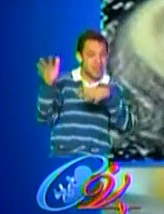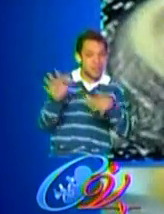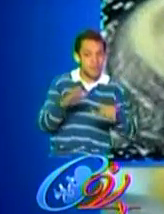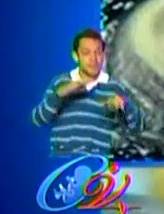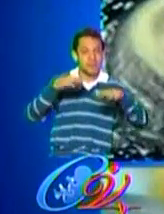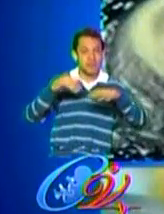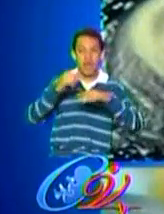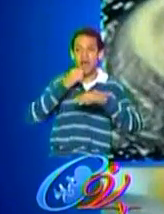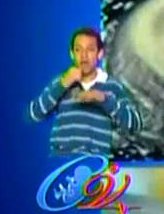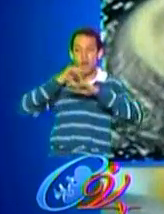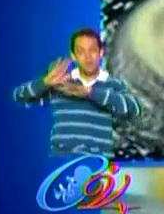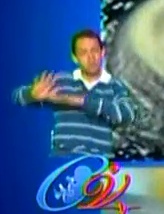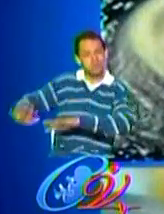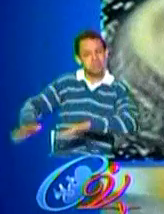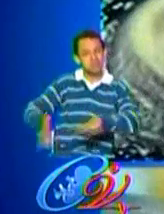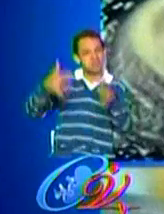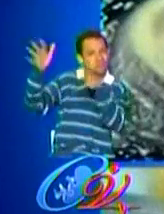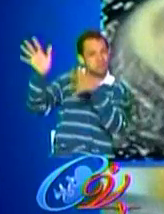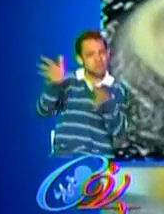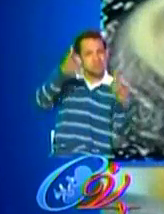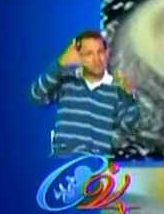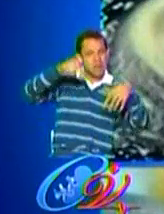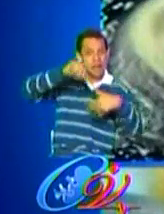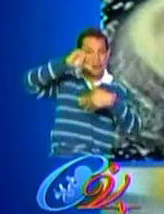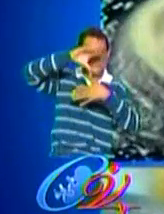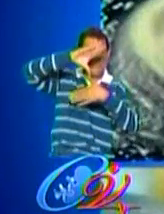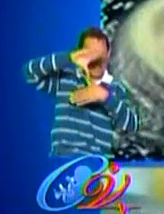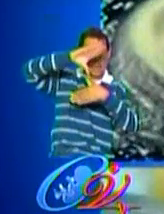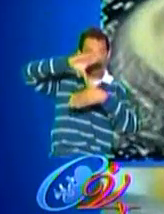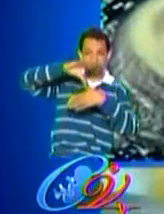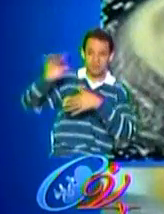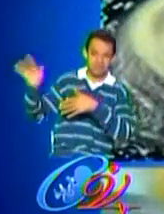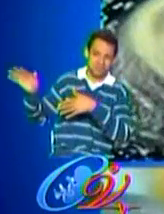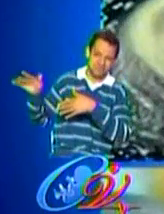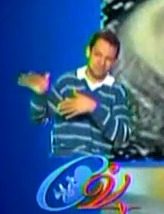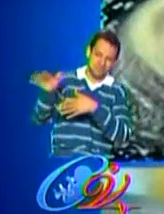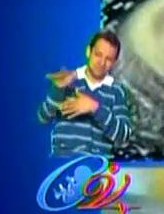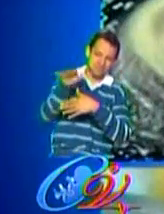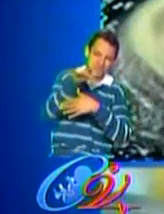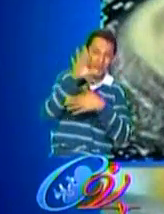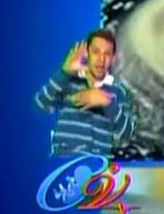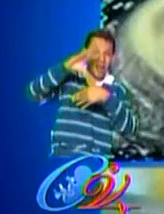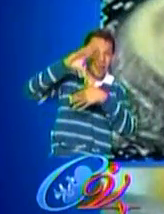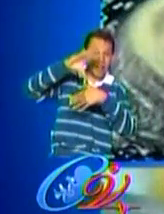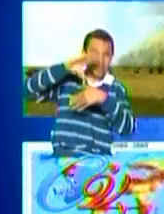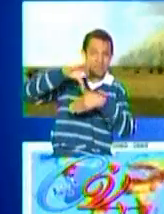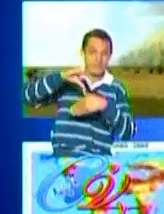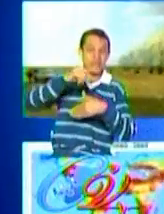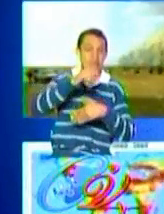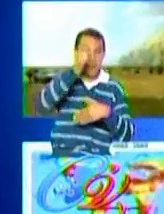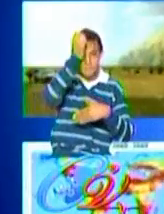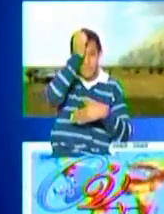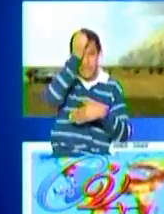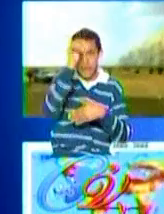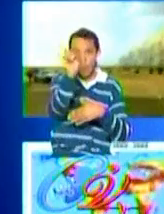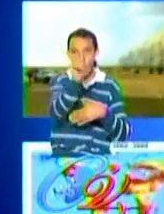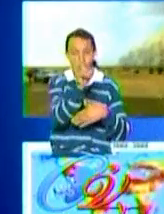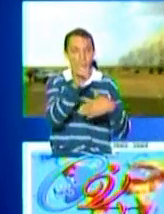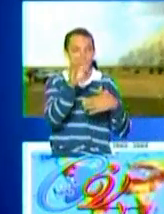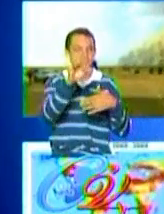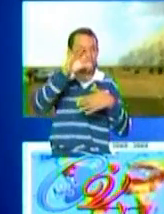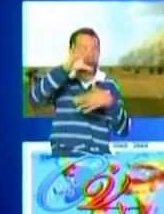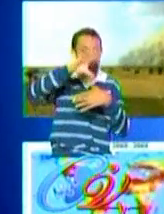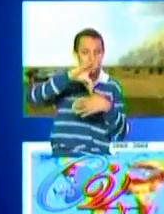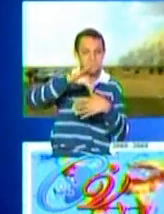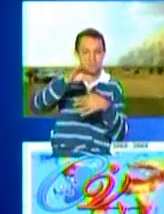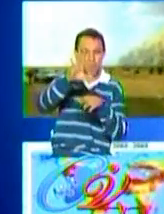Latinoamérica y obviamente América del Norte, se va por las montañas rocosas y Texas. Nosotros acá, por